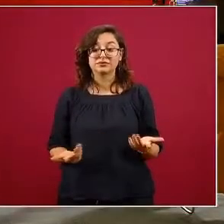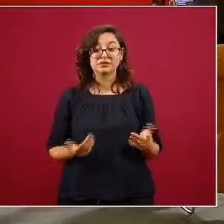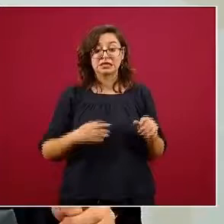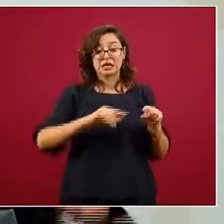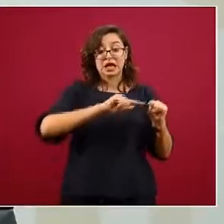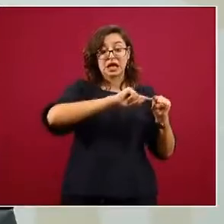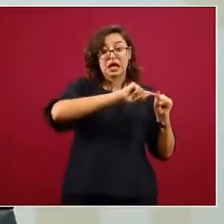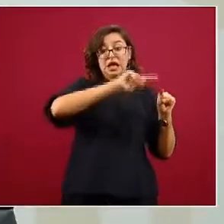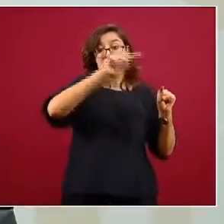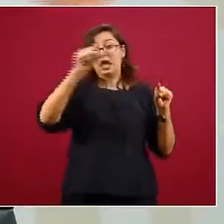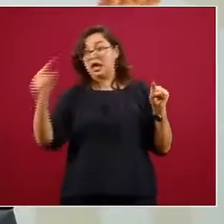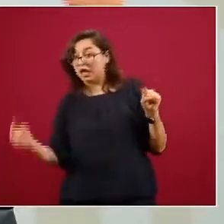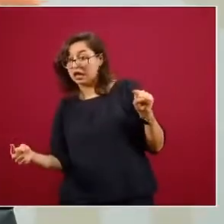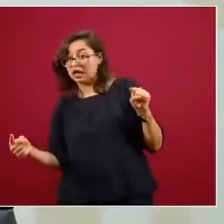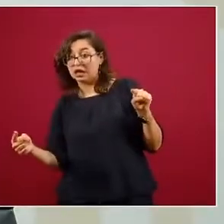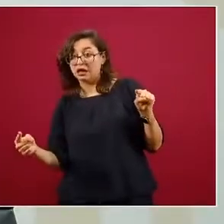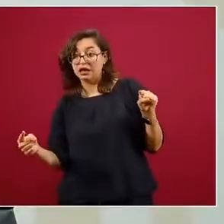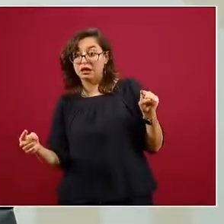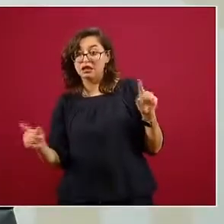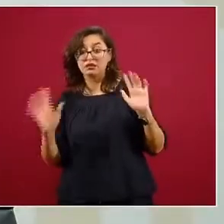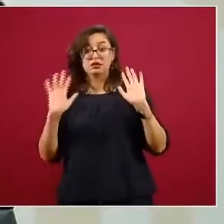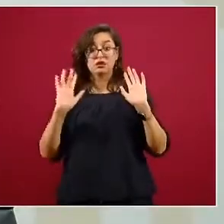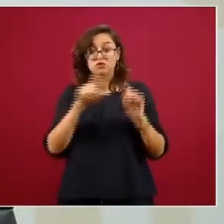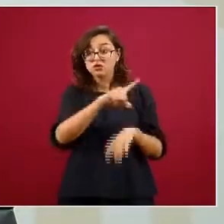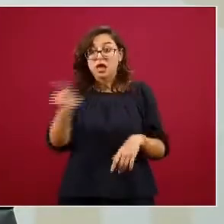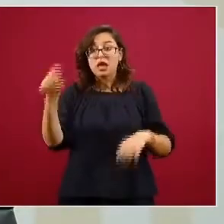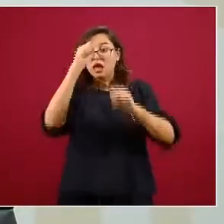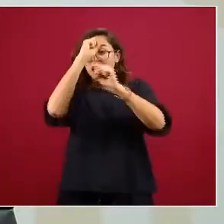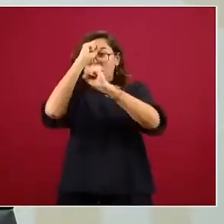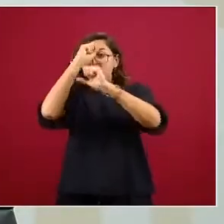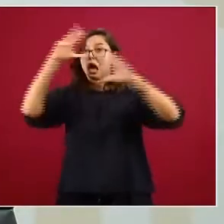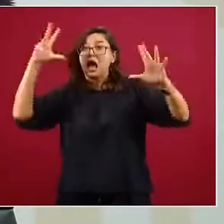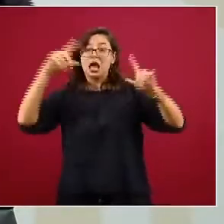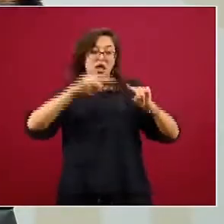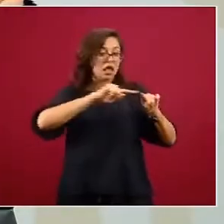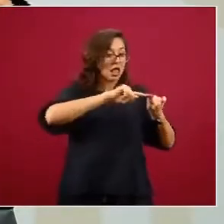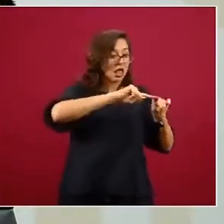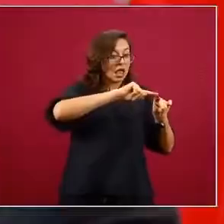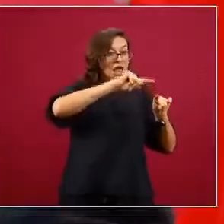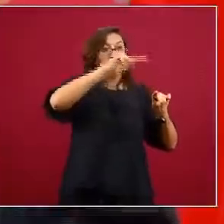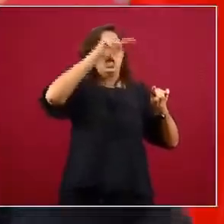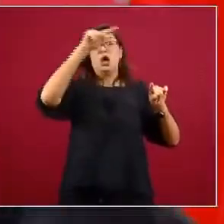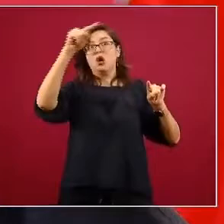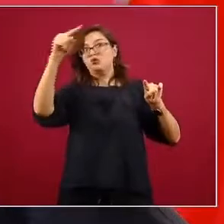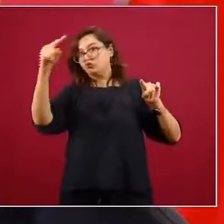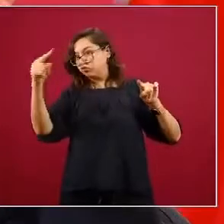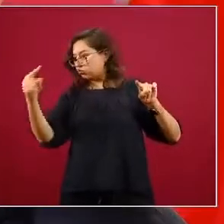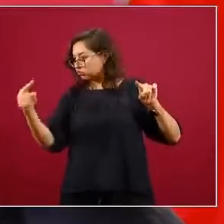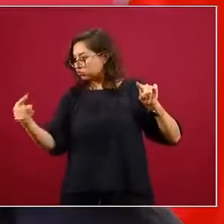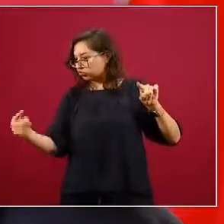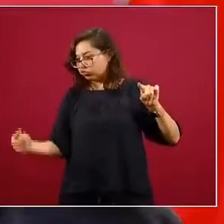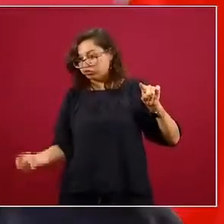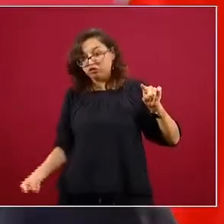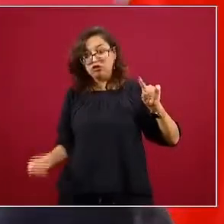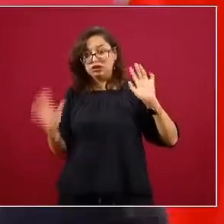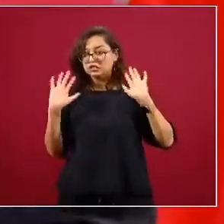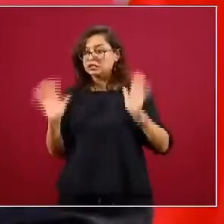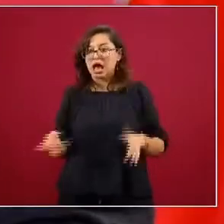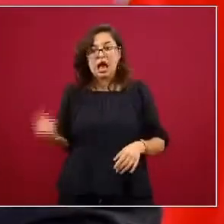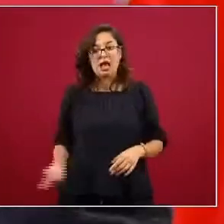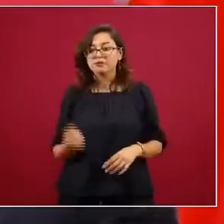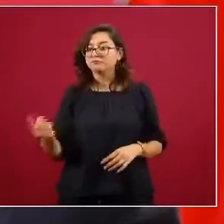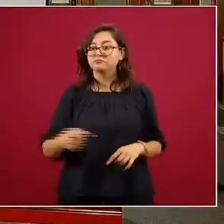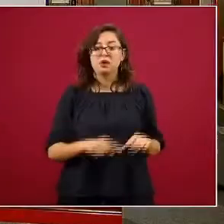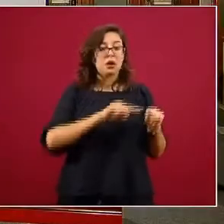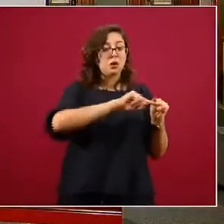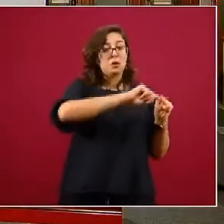lineal. Quítense esta perspectiva de que va a ser, una vez que empiece a bajar, siempre bajará. No.